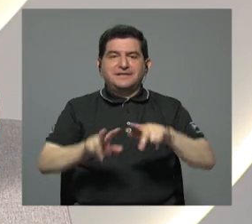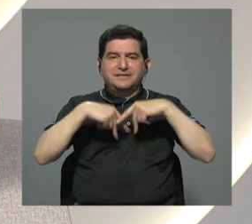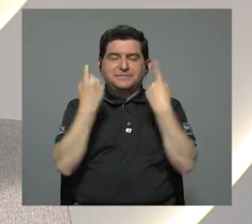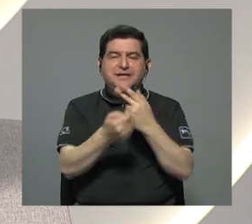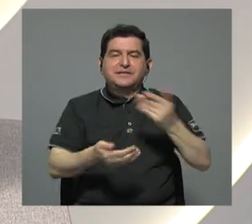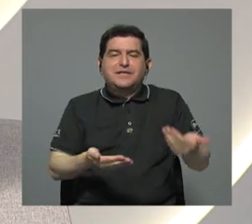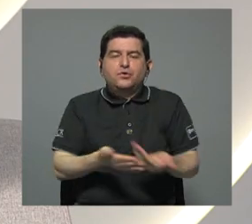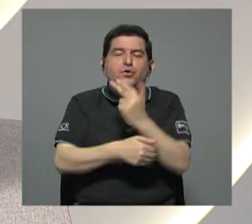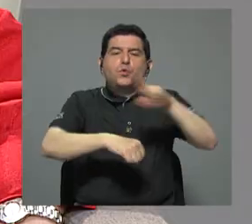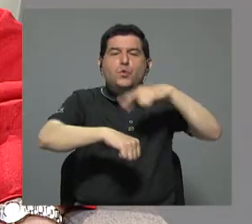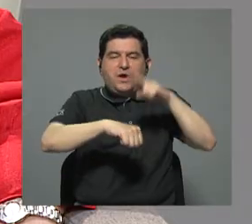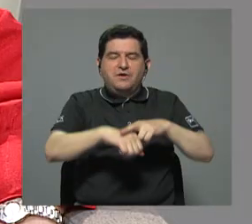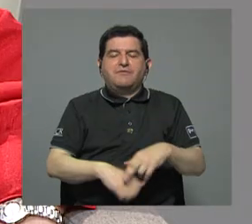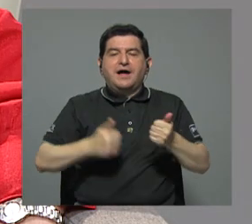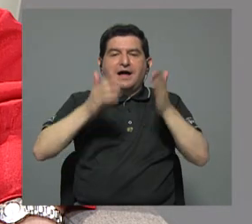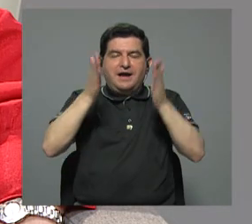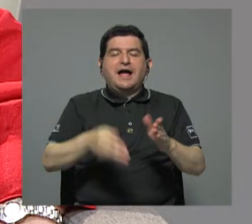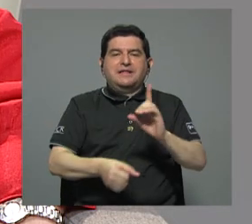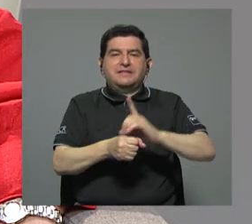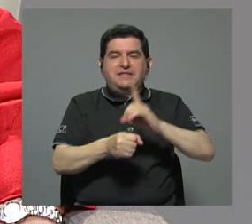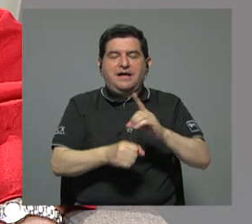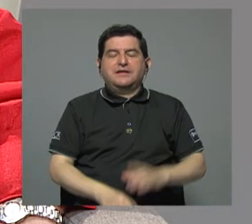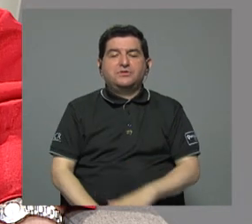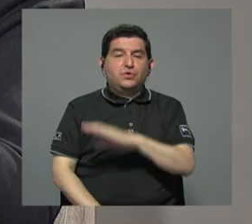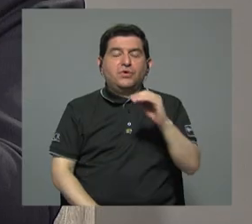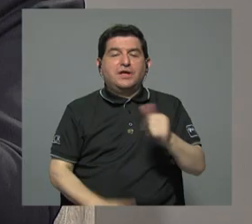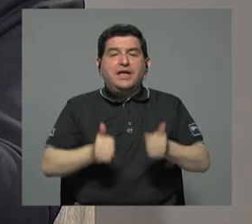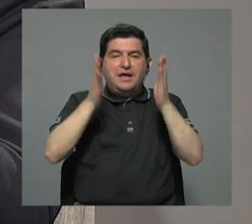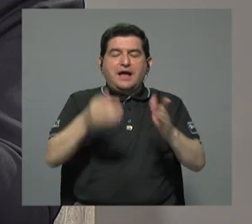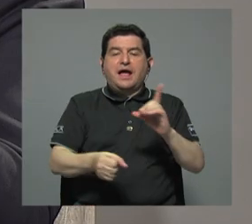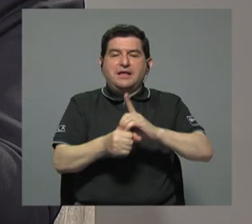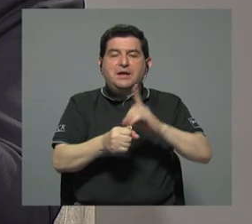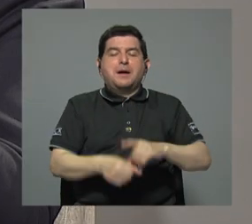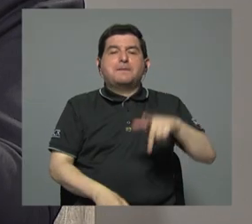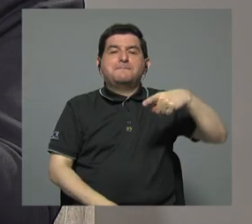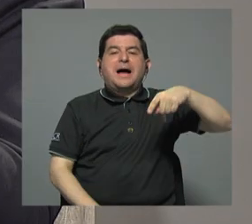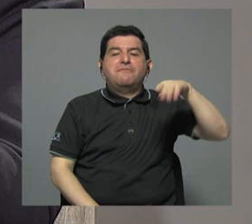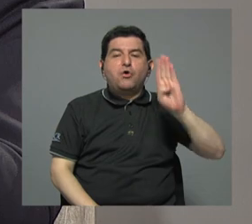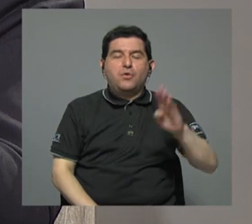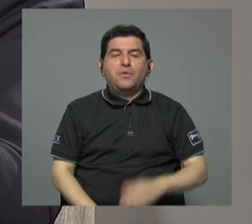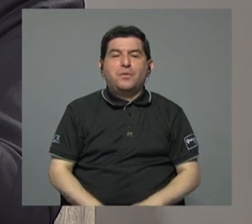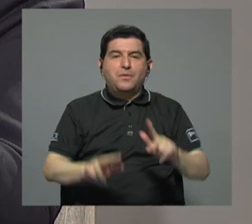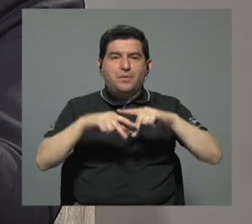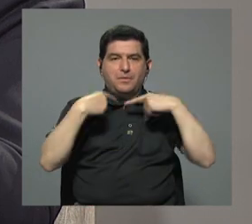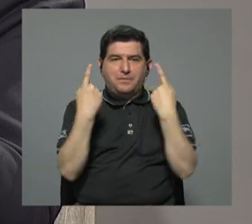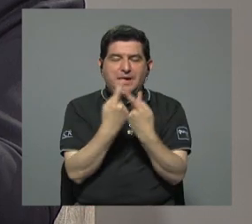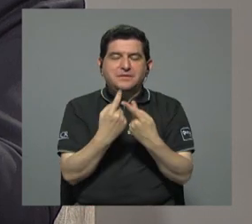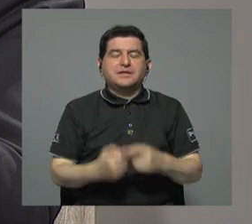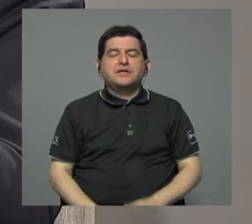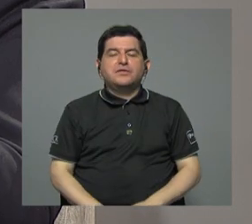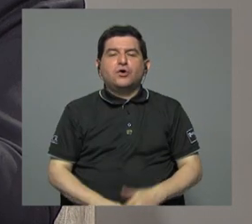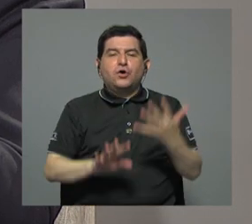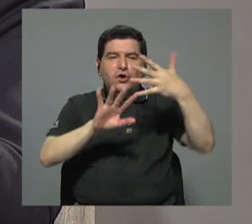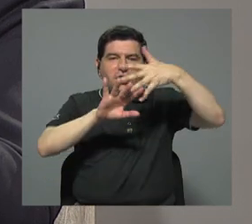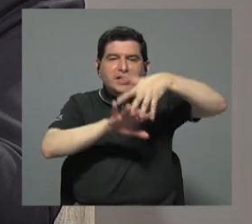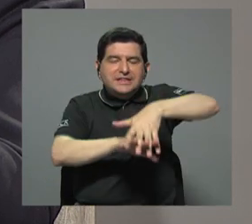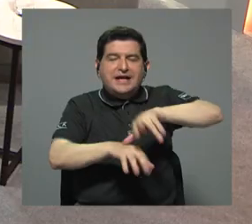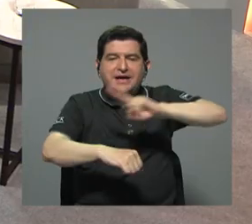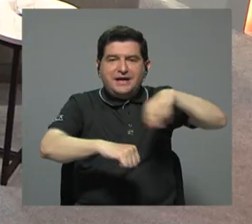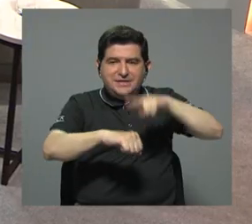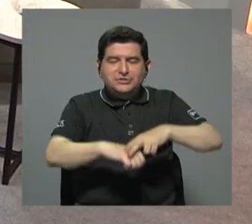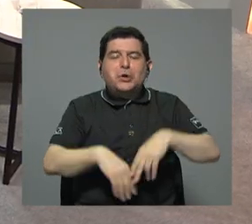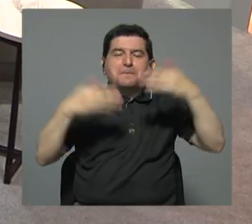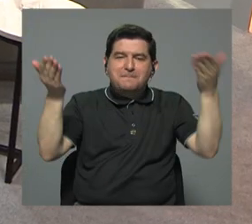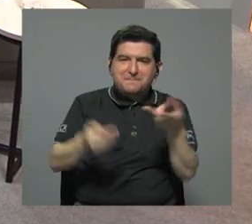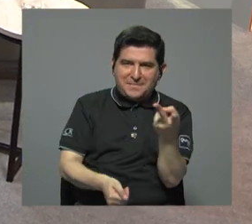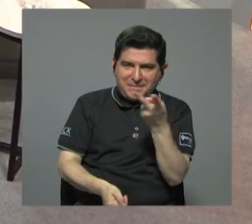candidata a diputada y el candidato a diputado también pablo barahona por el partido integración nacional a ambos buenas noches